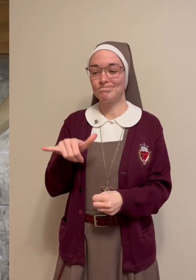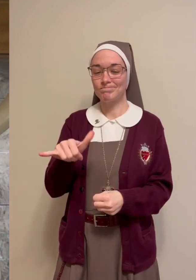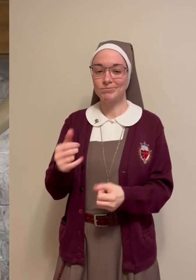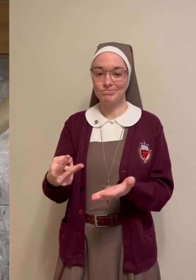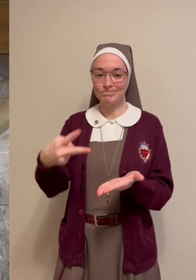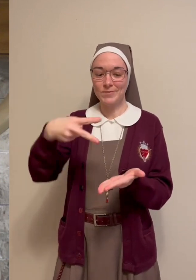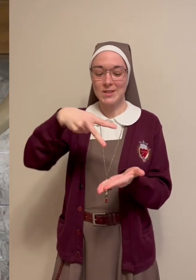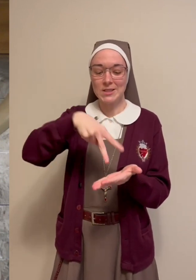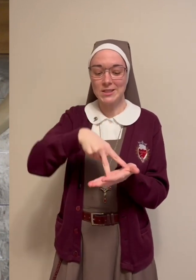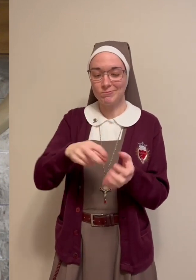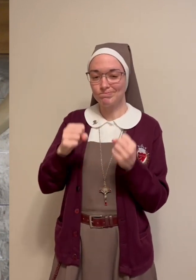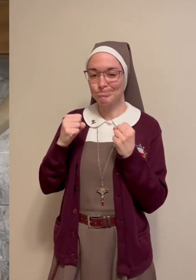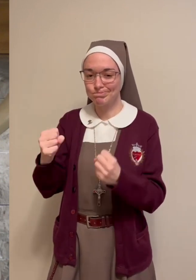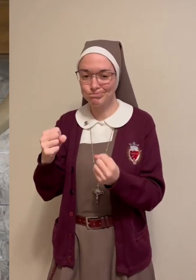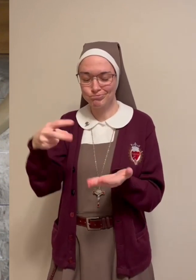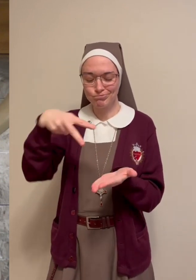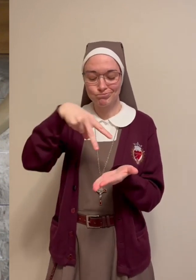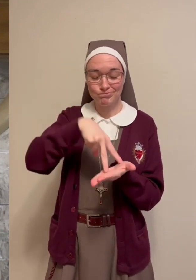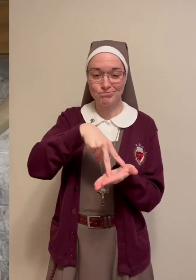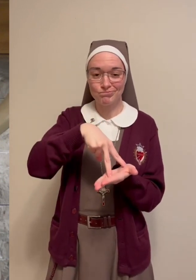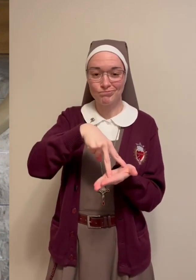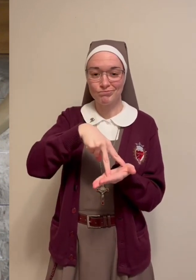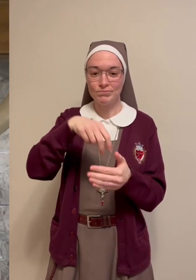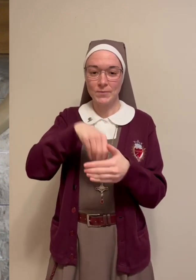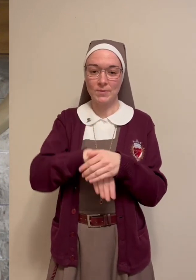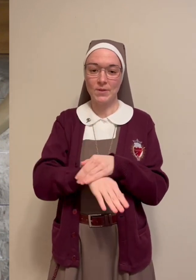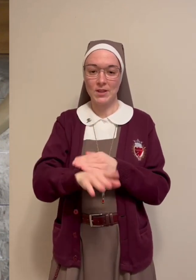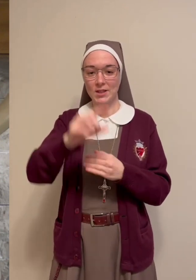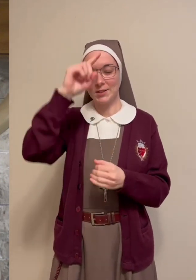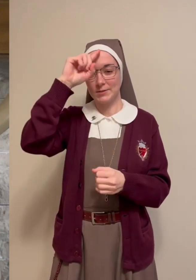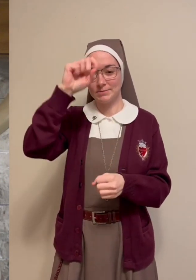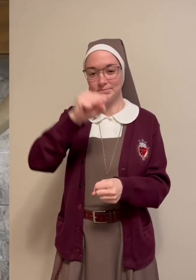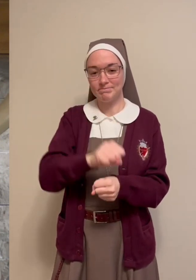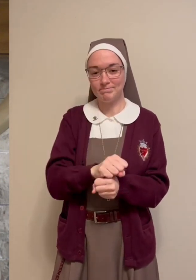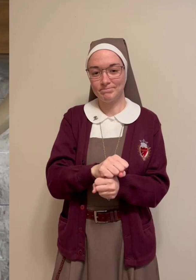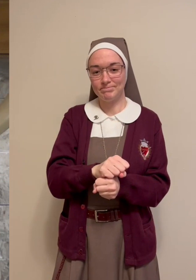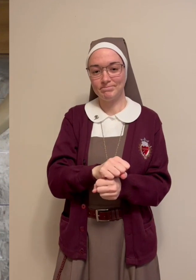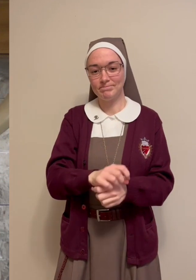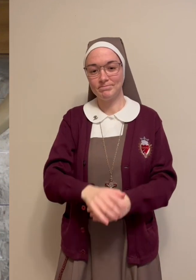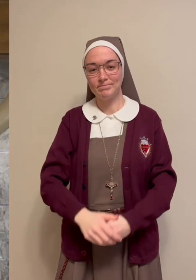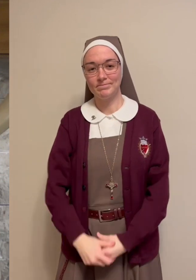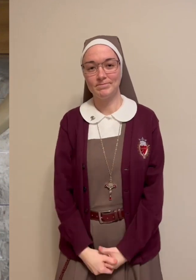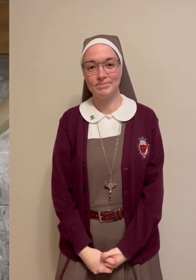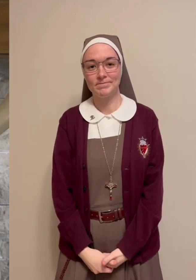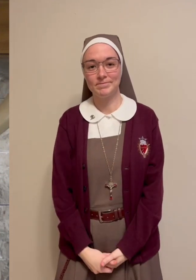nos mantengamos firmes en la fe.